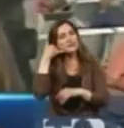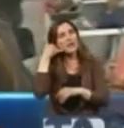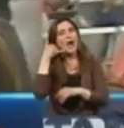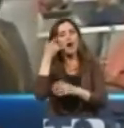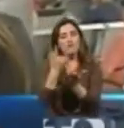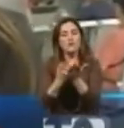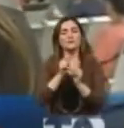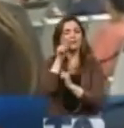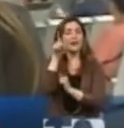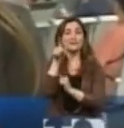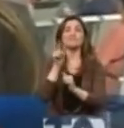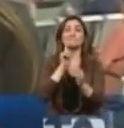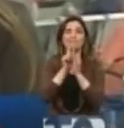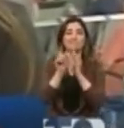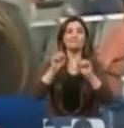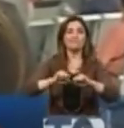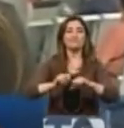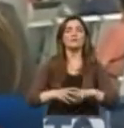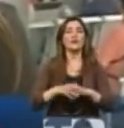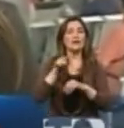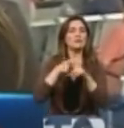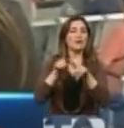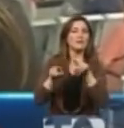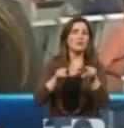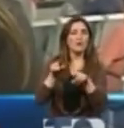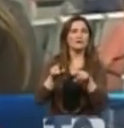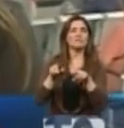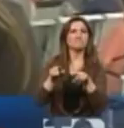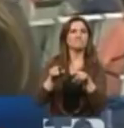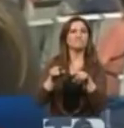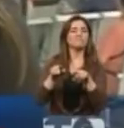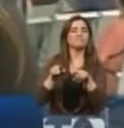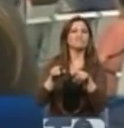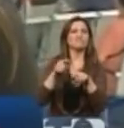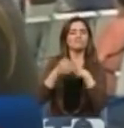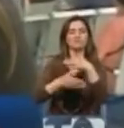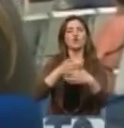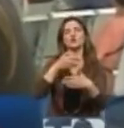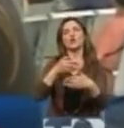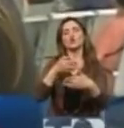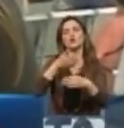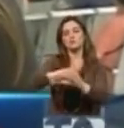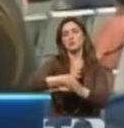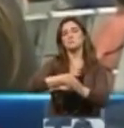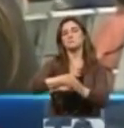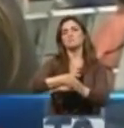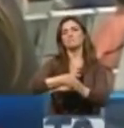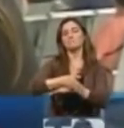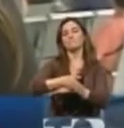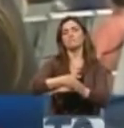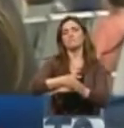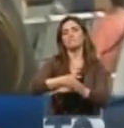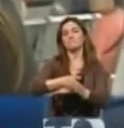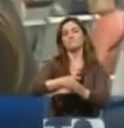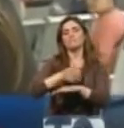este momento solo lo que hacemos es mencionar ciertos elementos de convicción. Si llegáramos a una audiencia posterior, se mencionará con